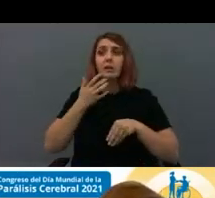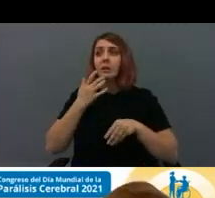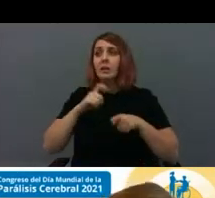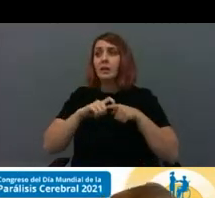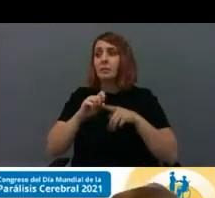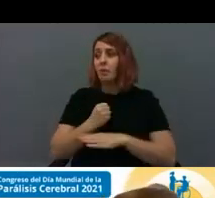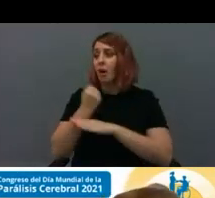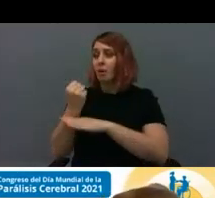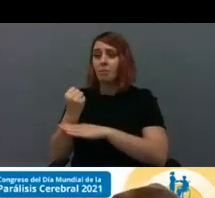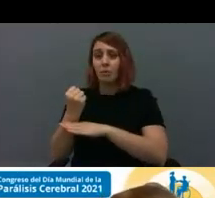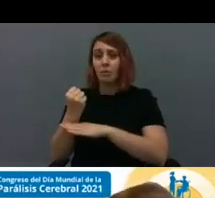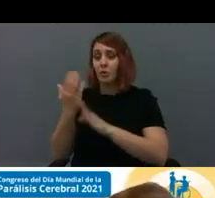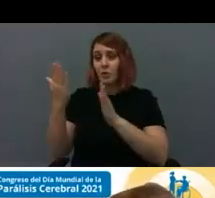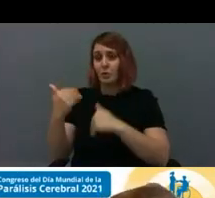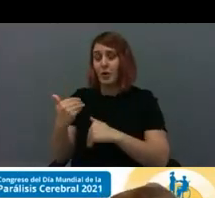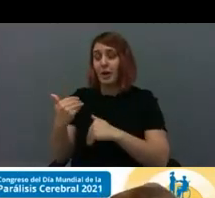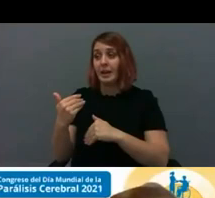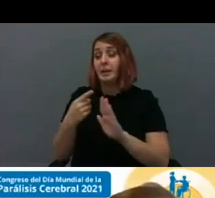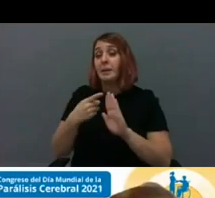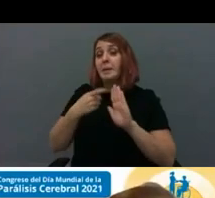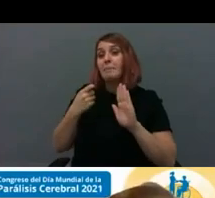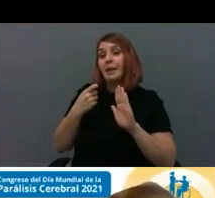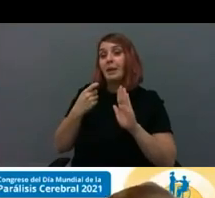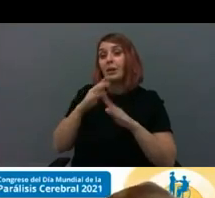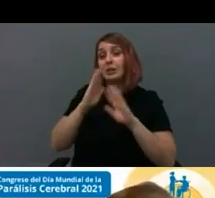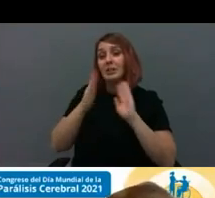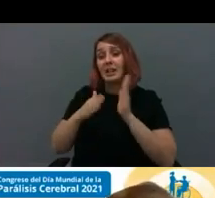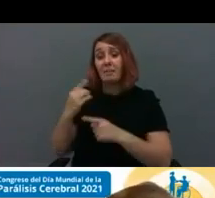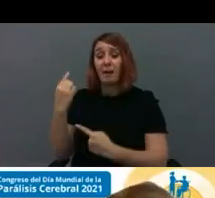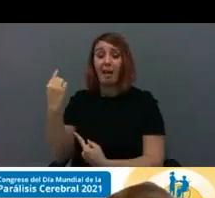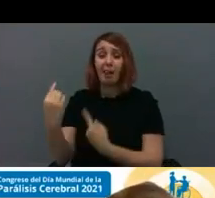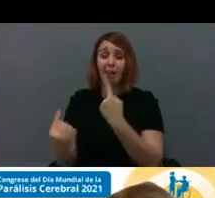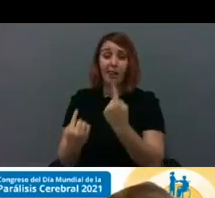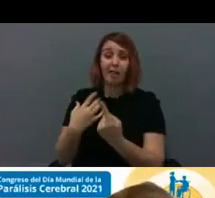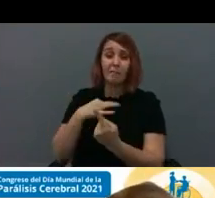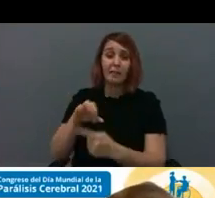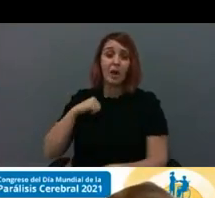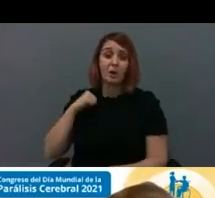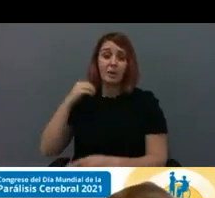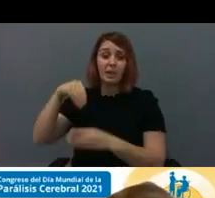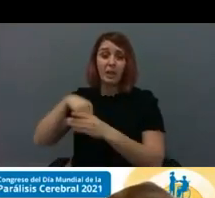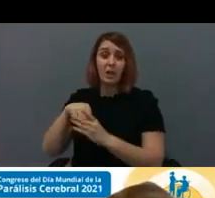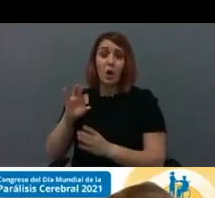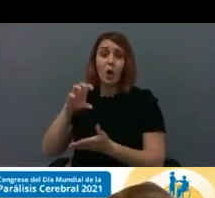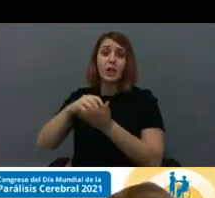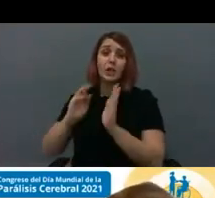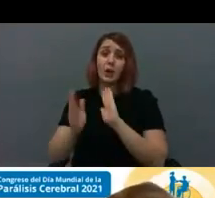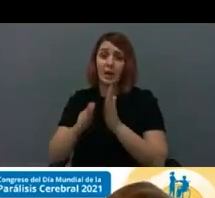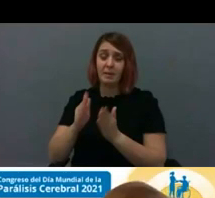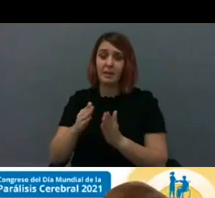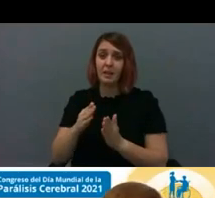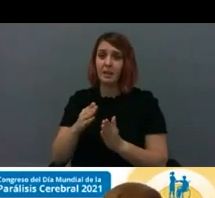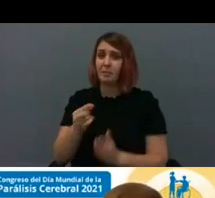de apoyo, a excepción de las pocas terapias que pueden dar en los hospitales o los centros de rehabilitación, que también son